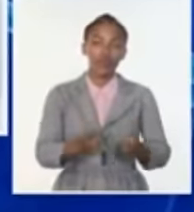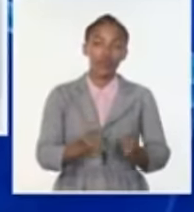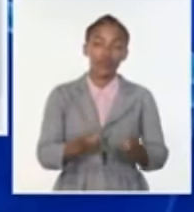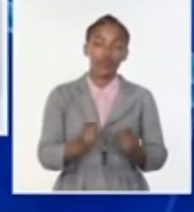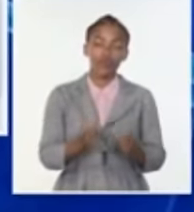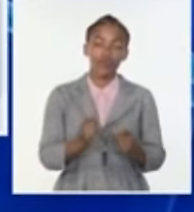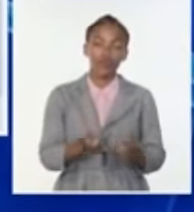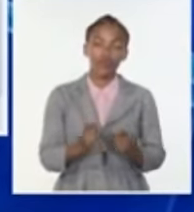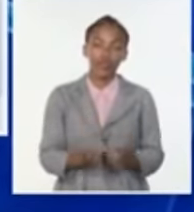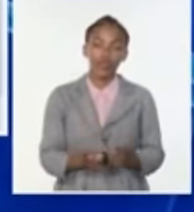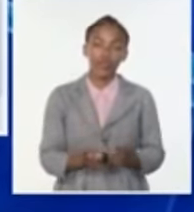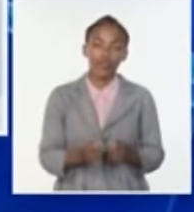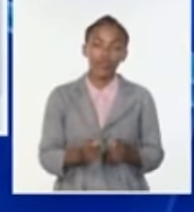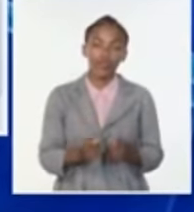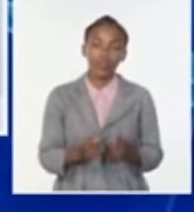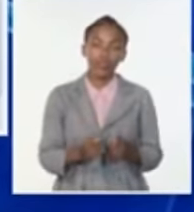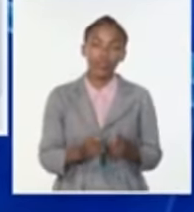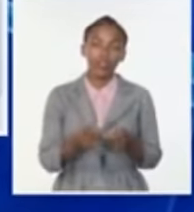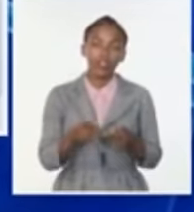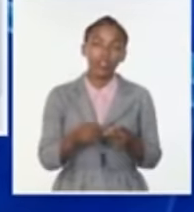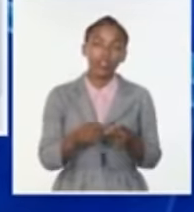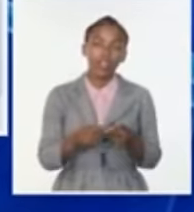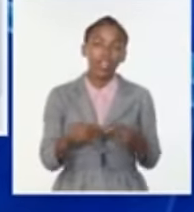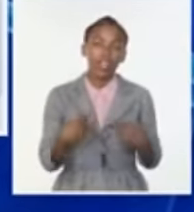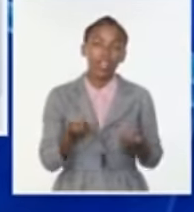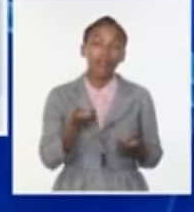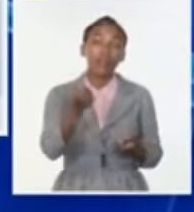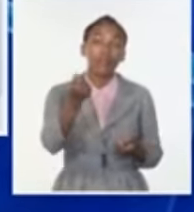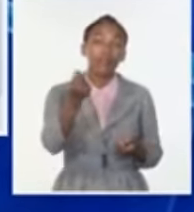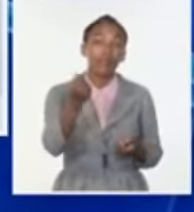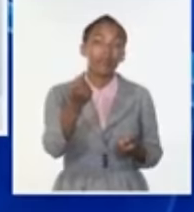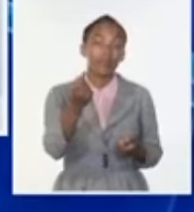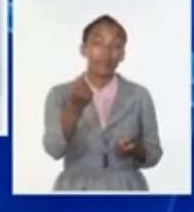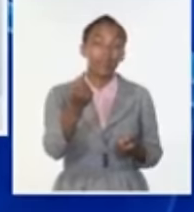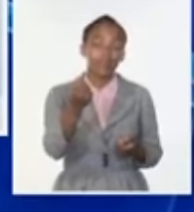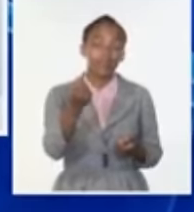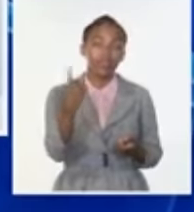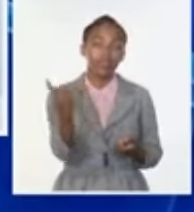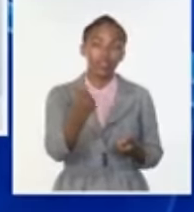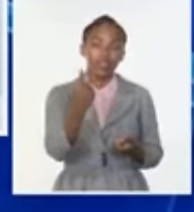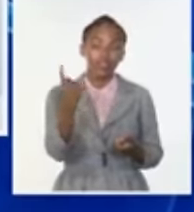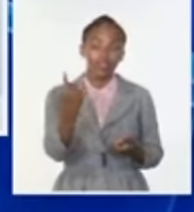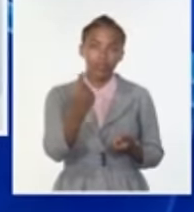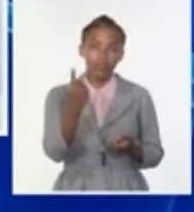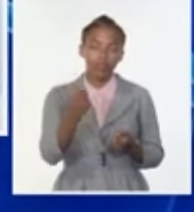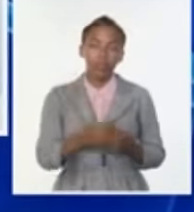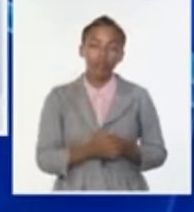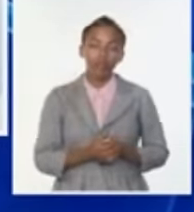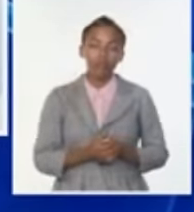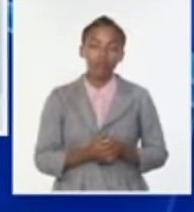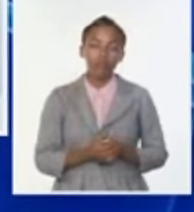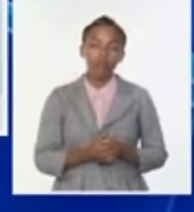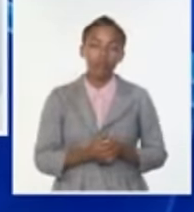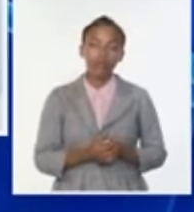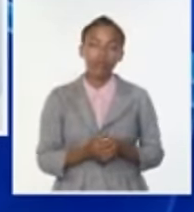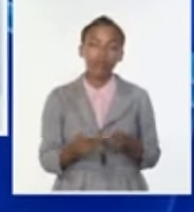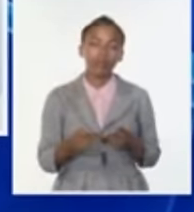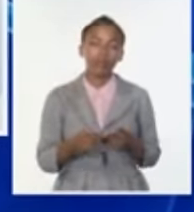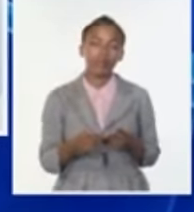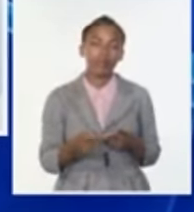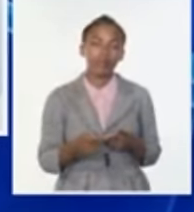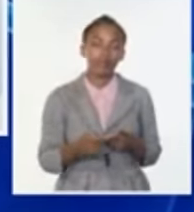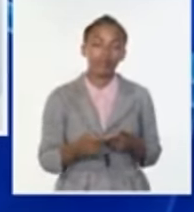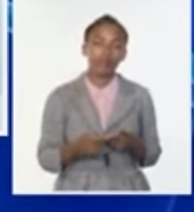que se comercializa en Cuba va a ser en moneda nacional. Permitir la importación de vehículos a el personal